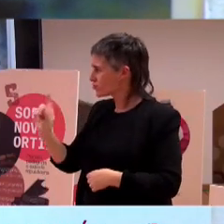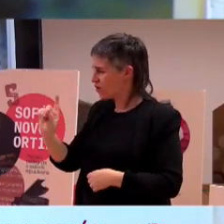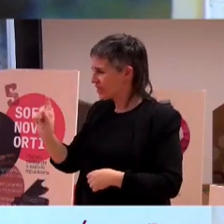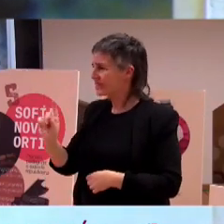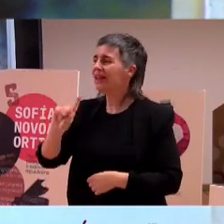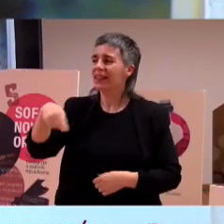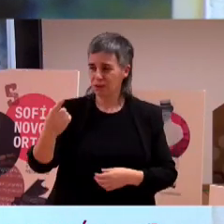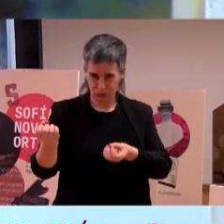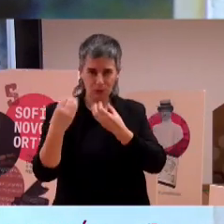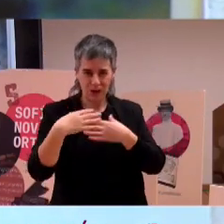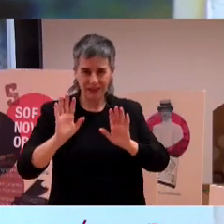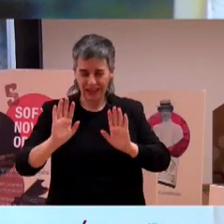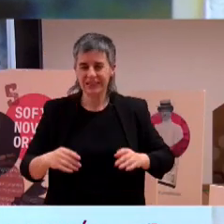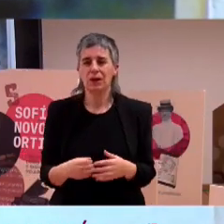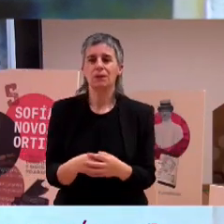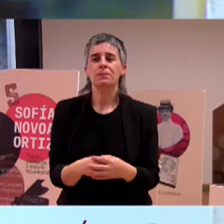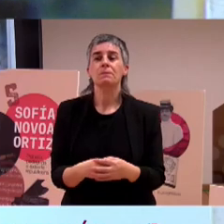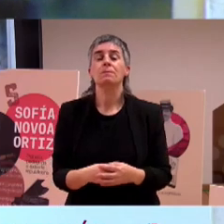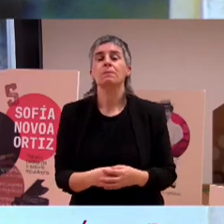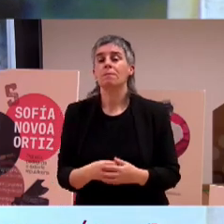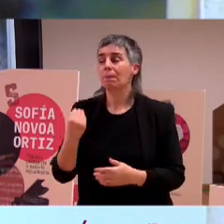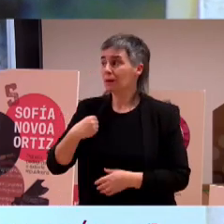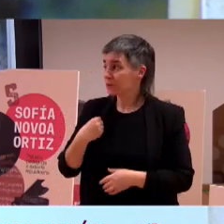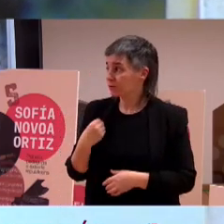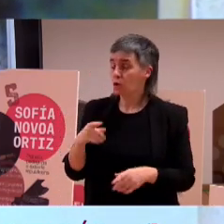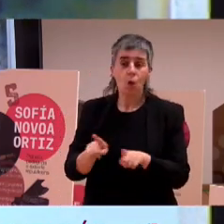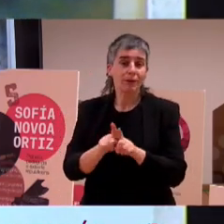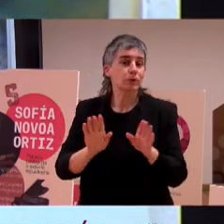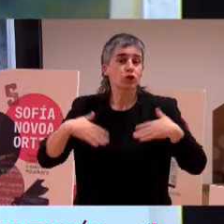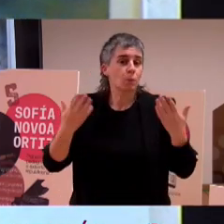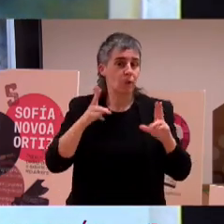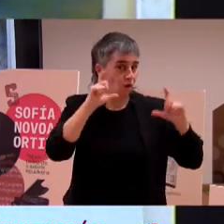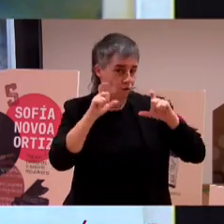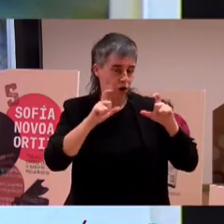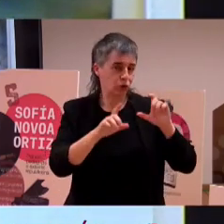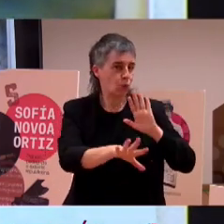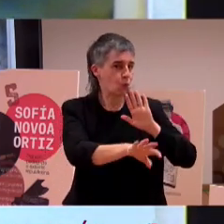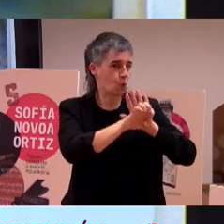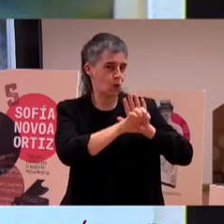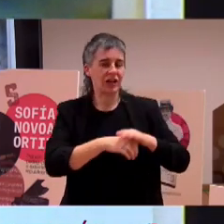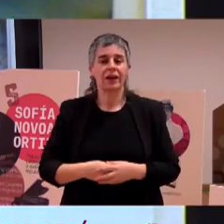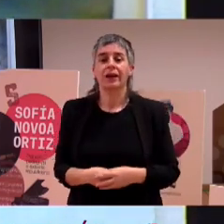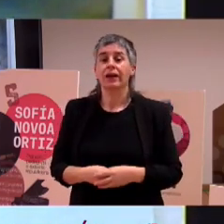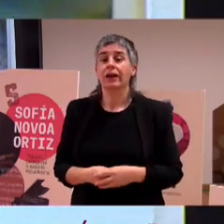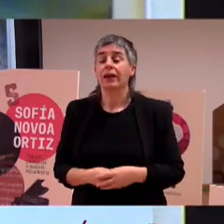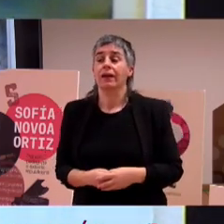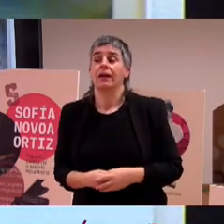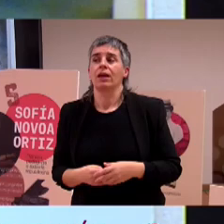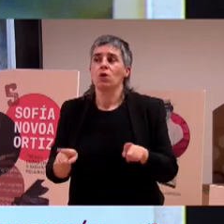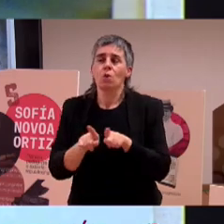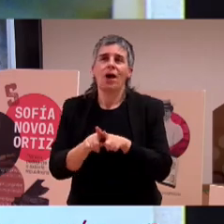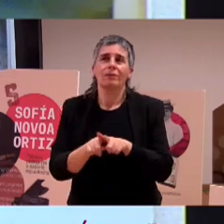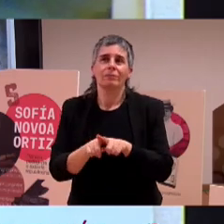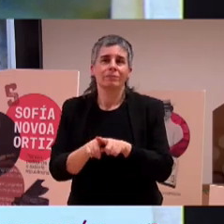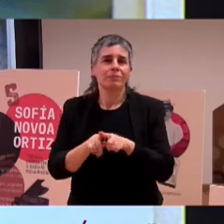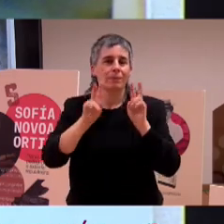Logo me contas. Observando así con indulxencia e un punto de satisfacción toda a súa trayectoria académica e